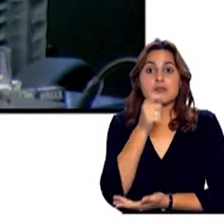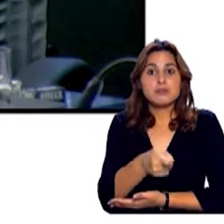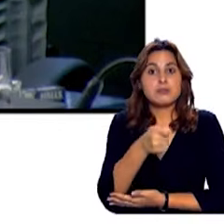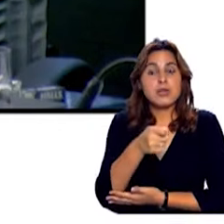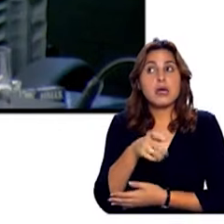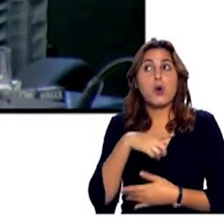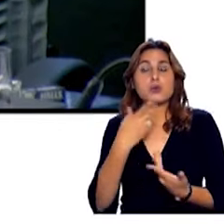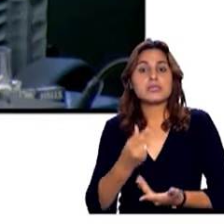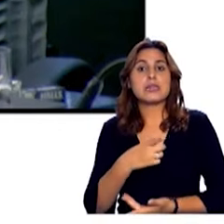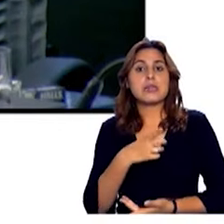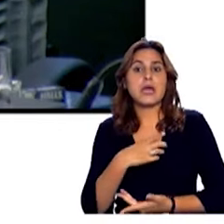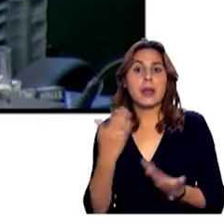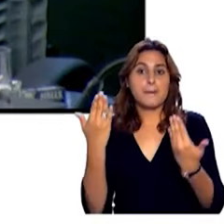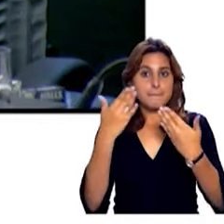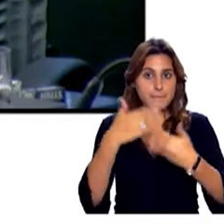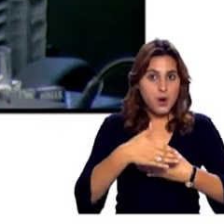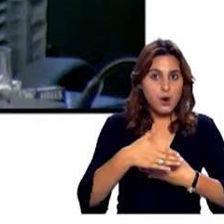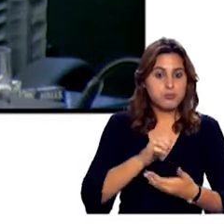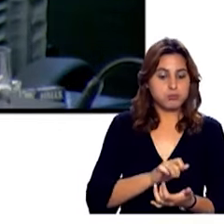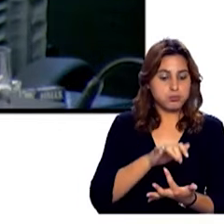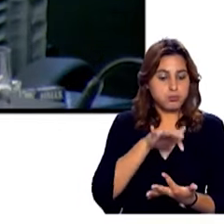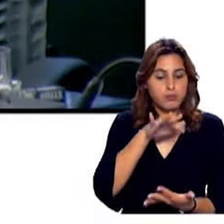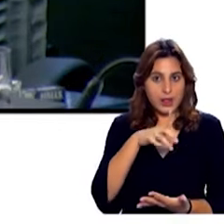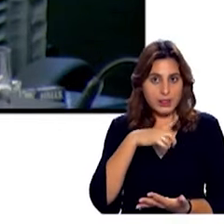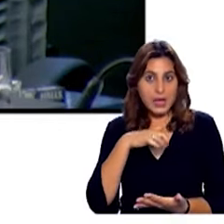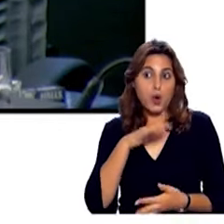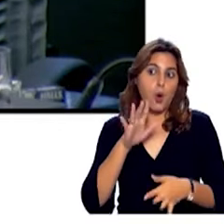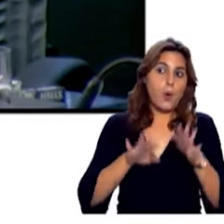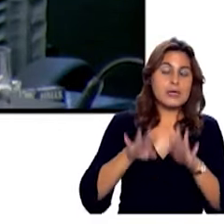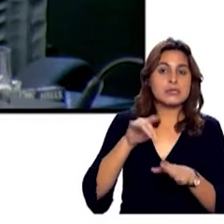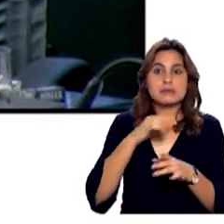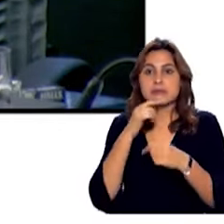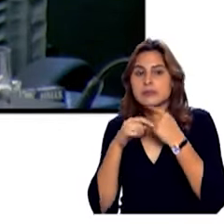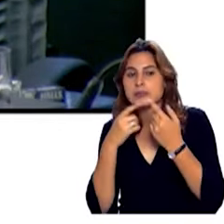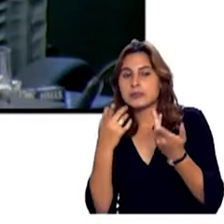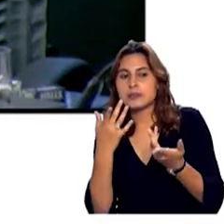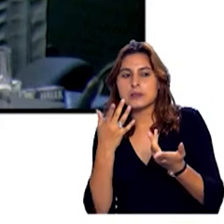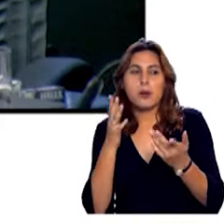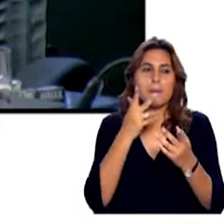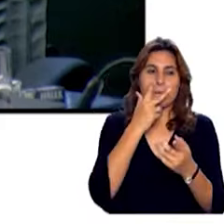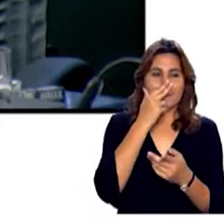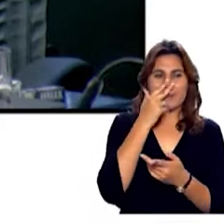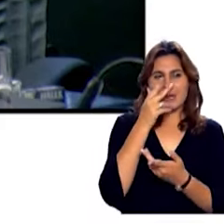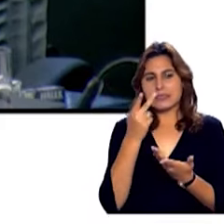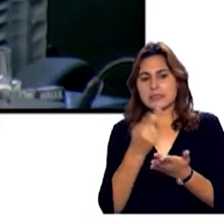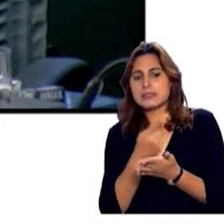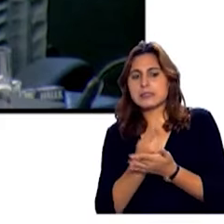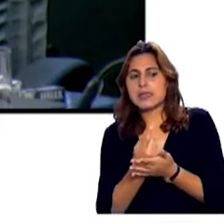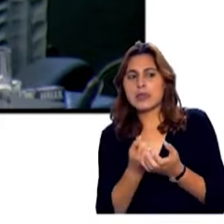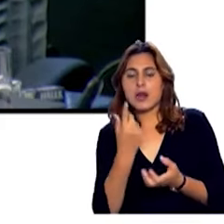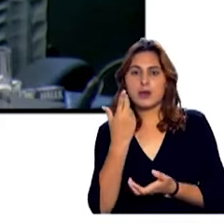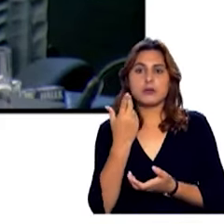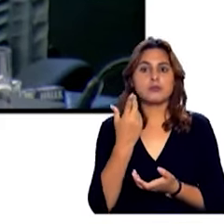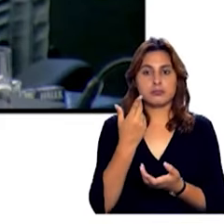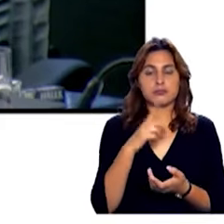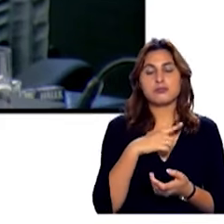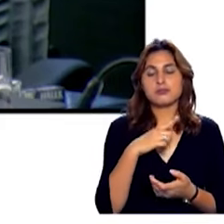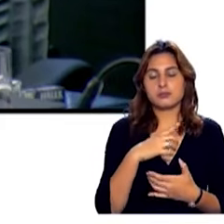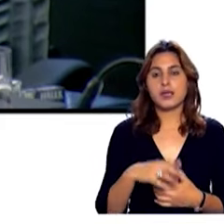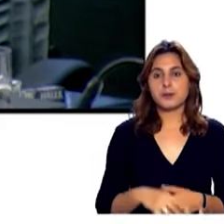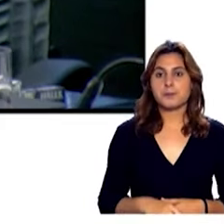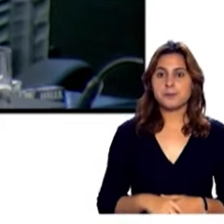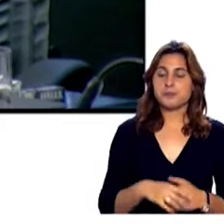única la declaración de la víctima alguna cosa de estas y luego sobre todo si si la valoración probatoria razonable aunque no